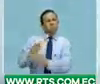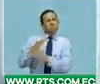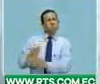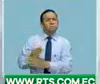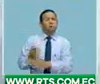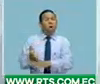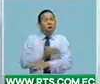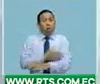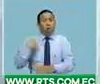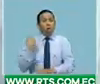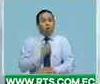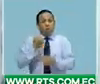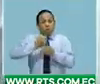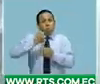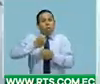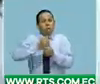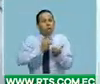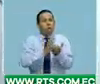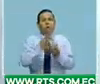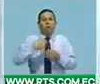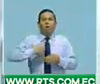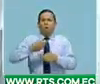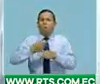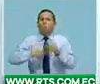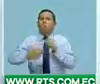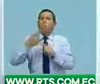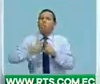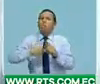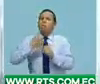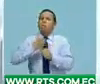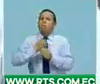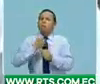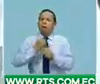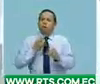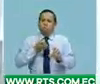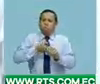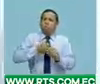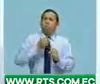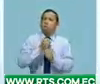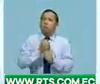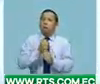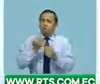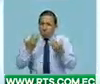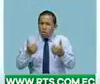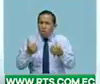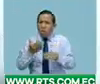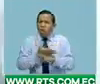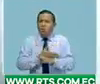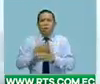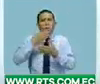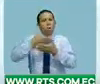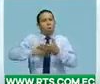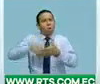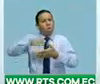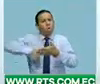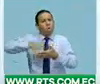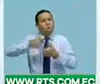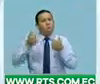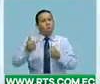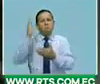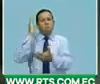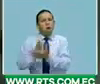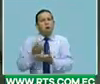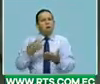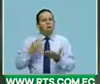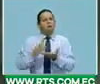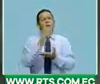quitaron nuestro trabajo hace un mes atrás. Estábamos laborando en primera línea y nuestros contratos eventuales fueron cancelados.